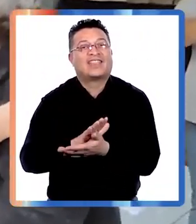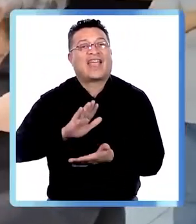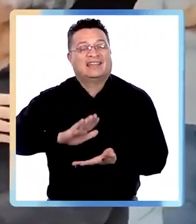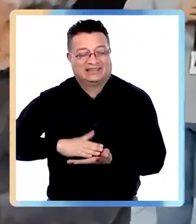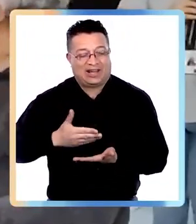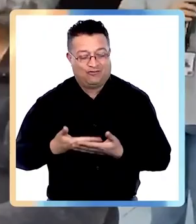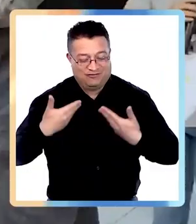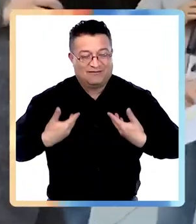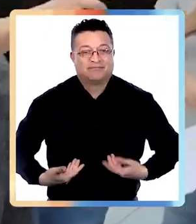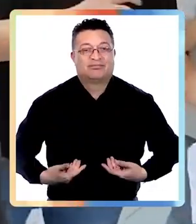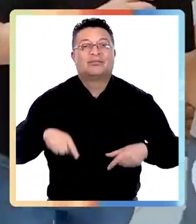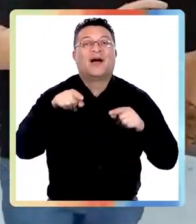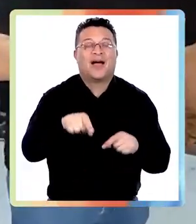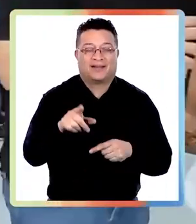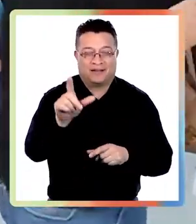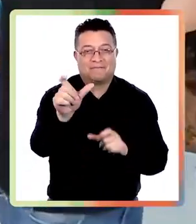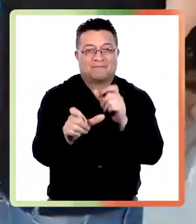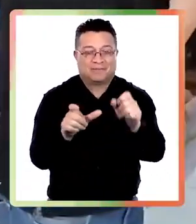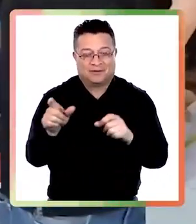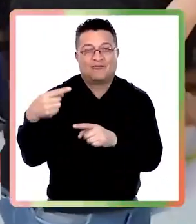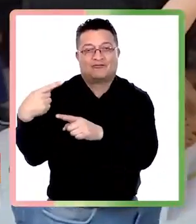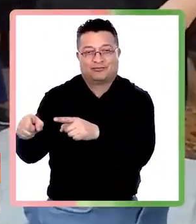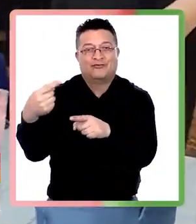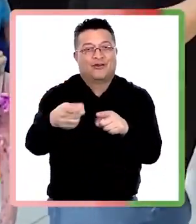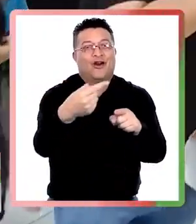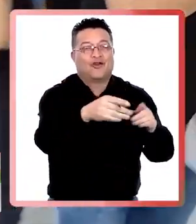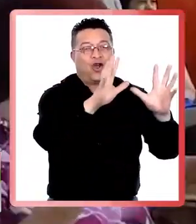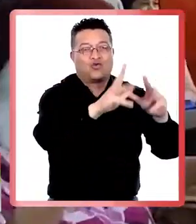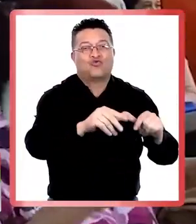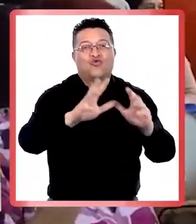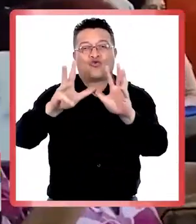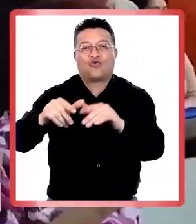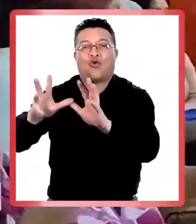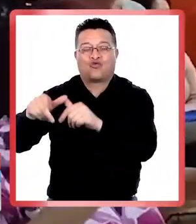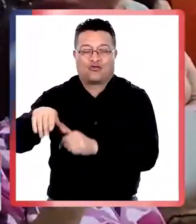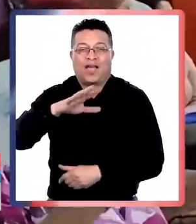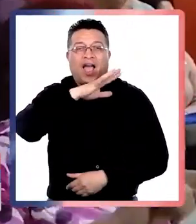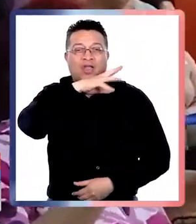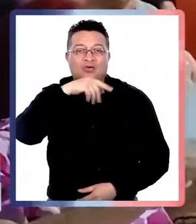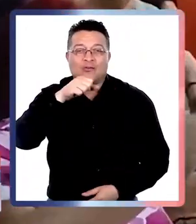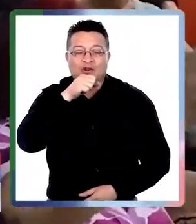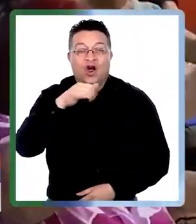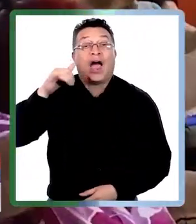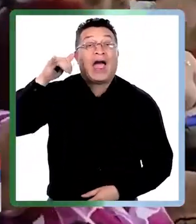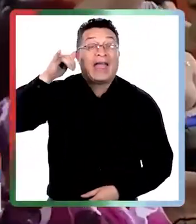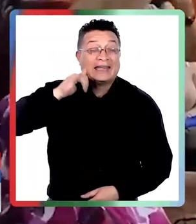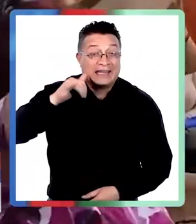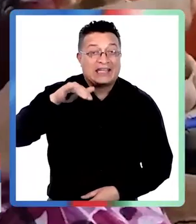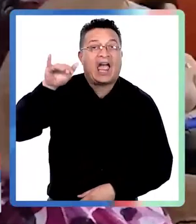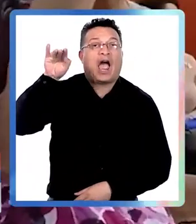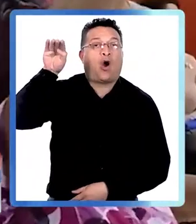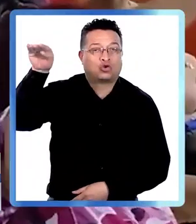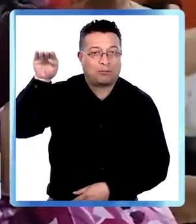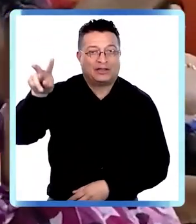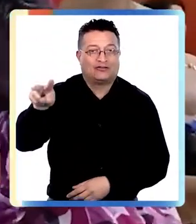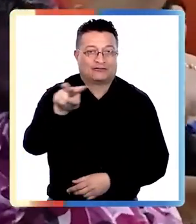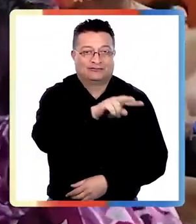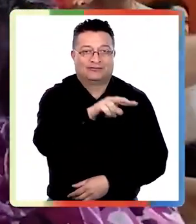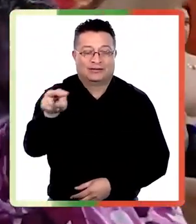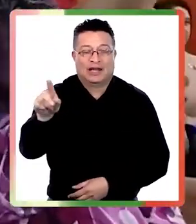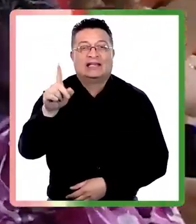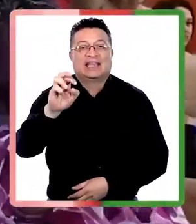fiesta saludable en la que participaron integrantes de los distintos clubes de adultos mayores de Iquique y Alto